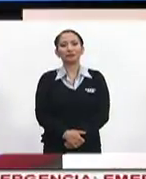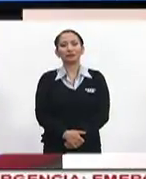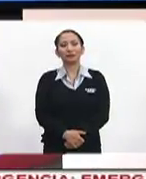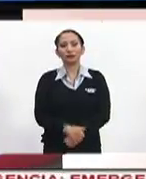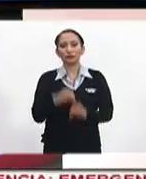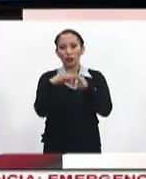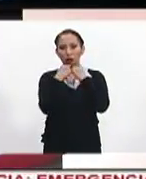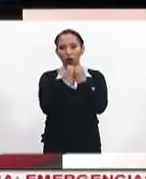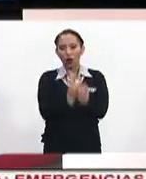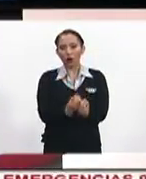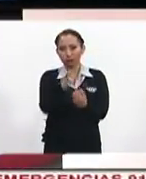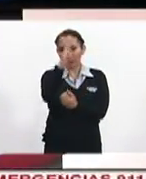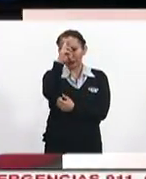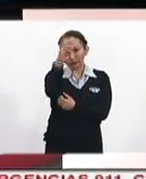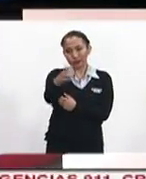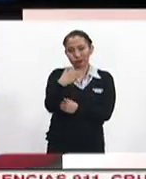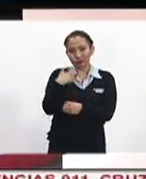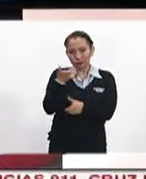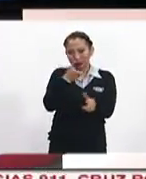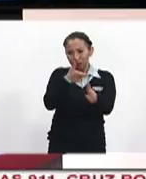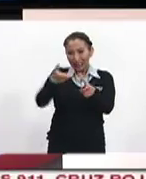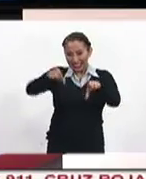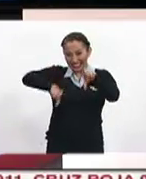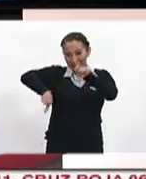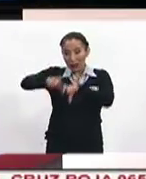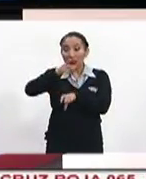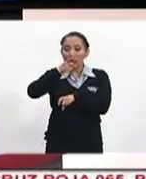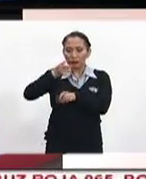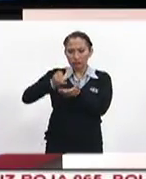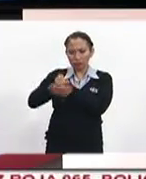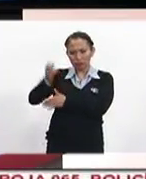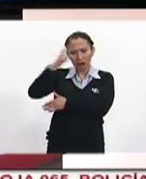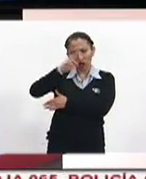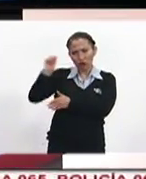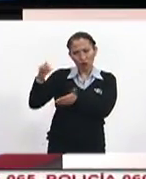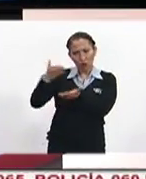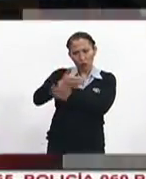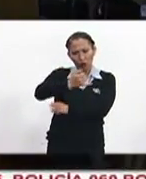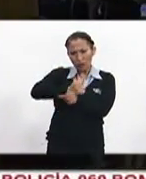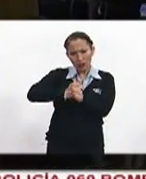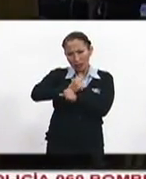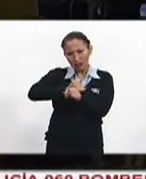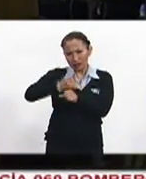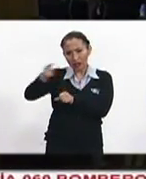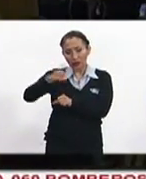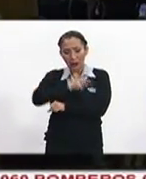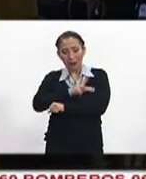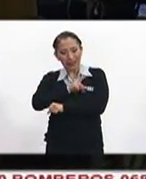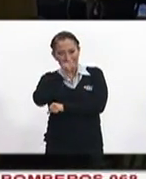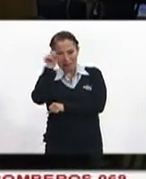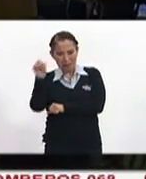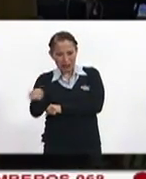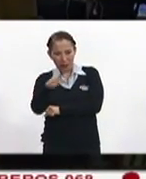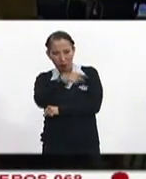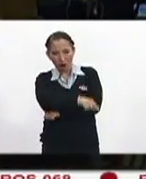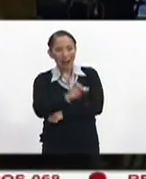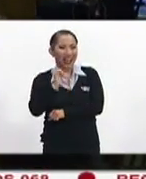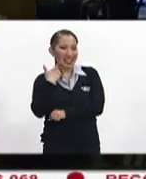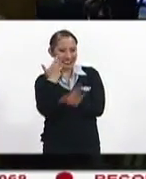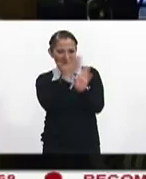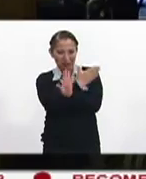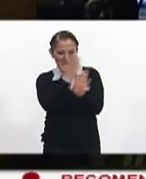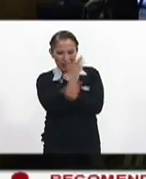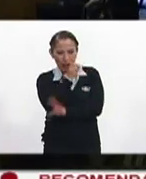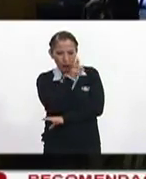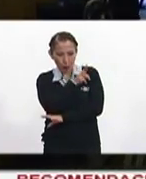Y la Organización para la Prohibición de Armas Químicas determinó que Rusia no participe en la investigación sobre el envenenamiento precisamente del